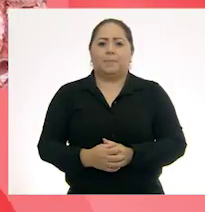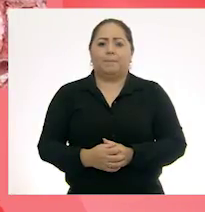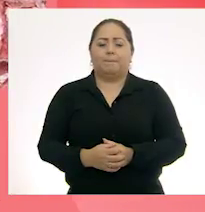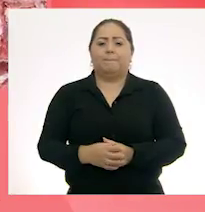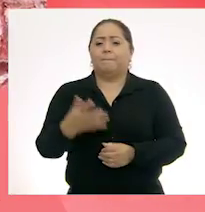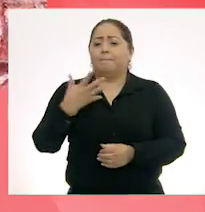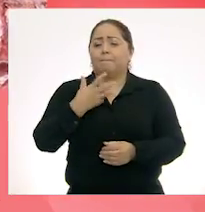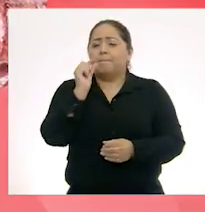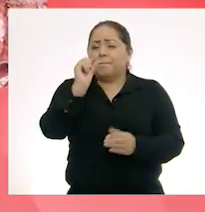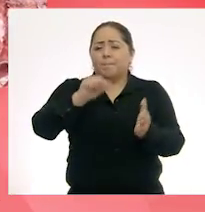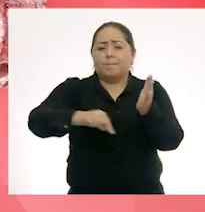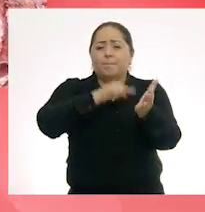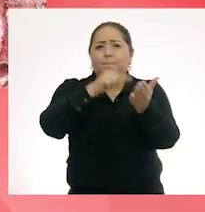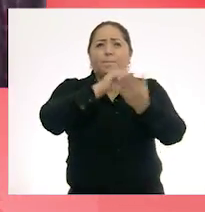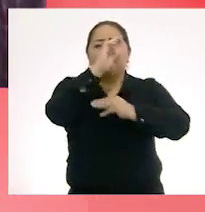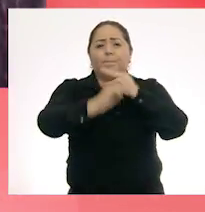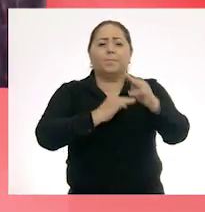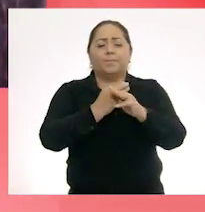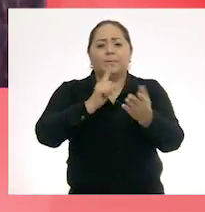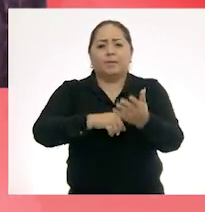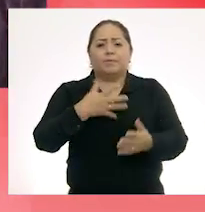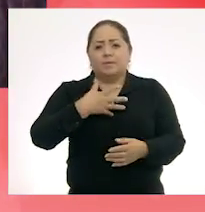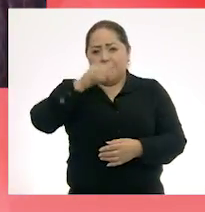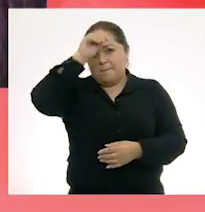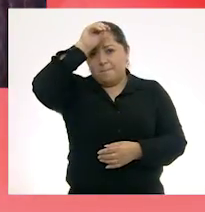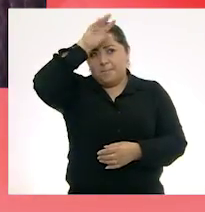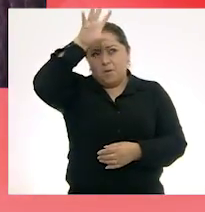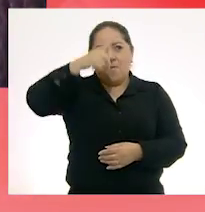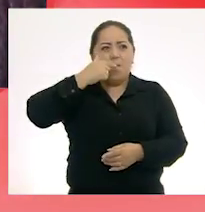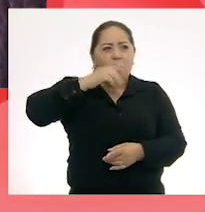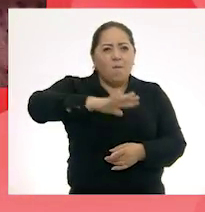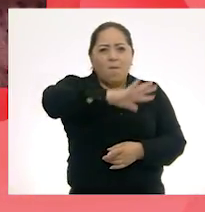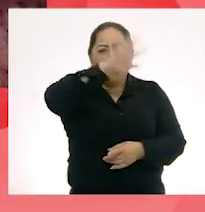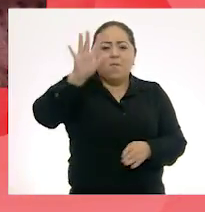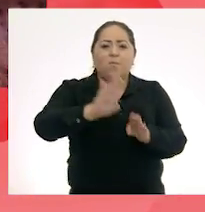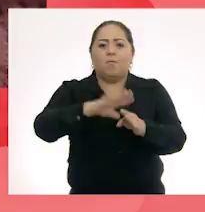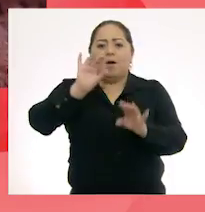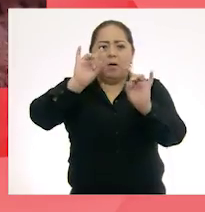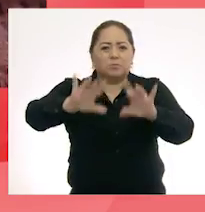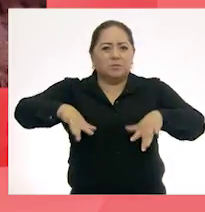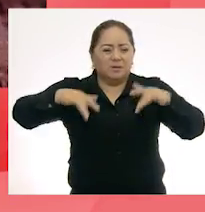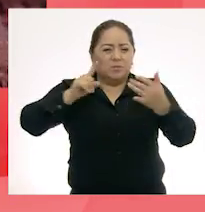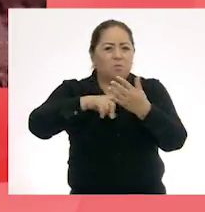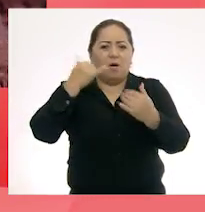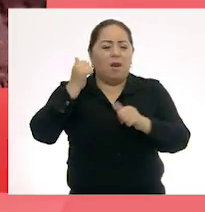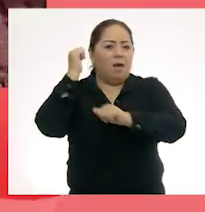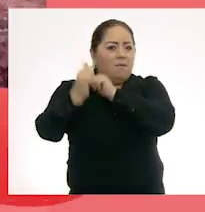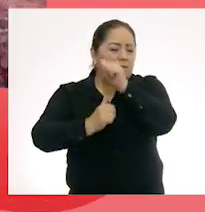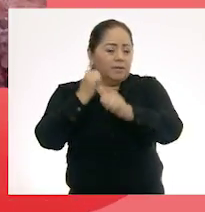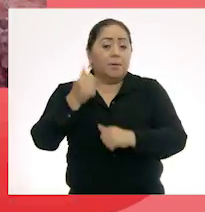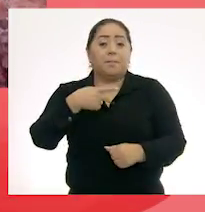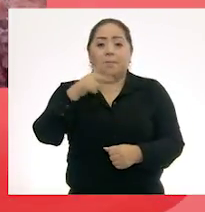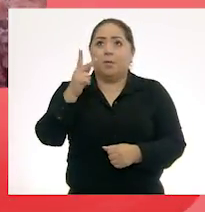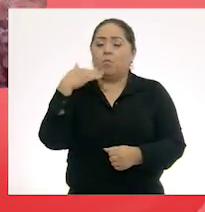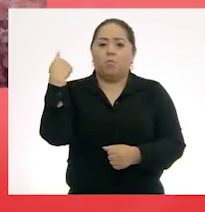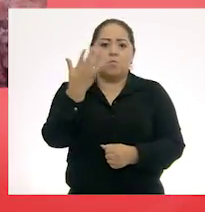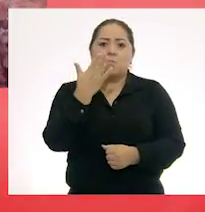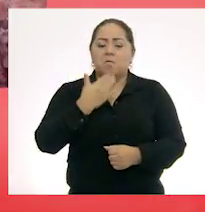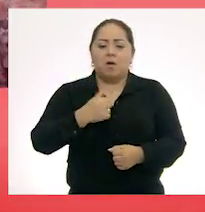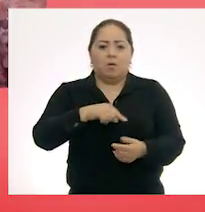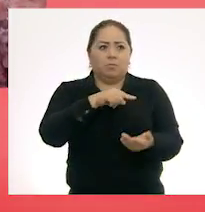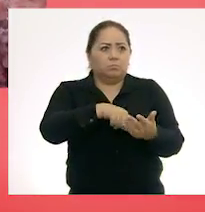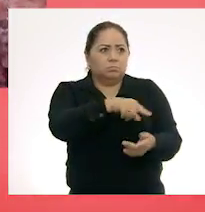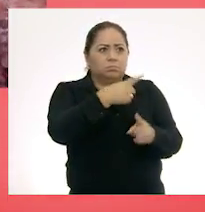Hay pocos lugares del mundo donde se encuentren minas de ópalo, como Australia o algunas regiones de África. Pero en ninguna se encuentra